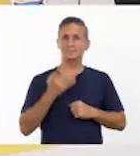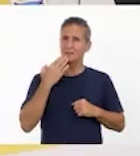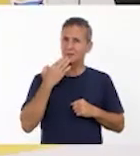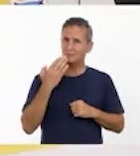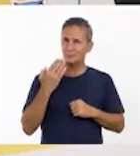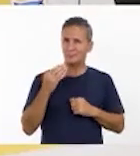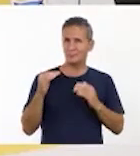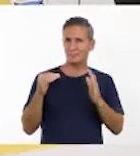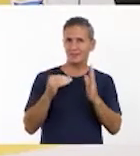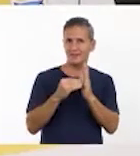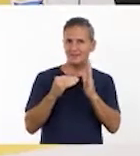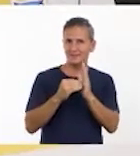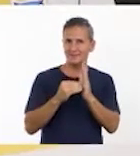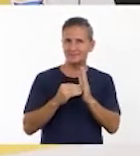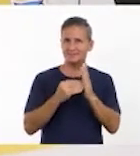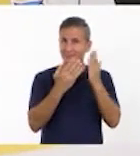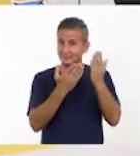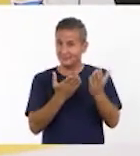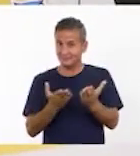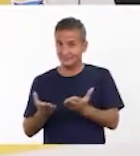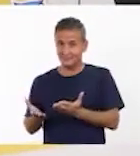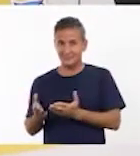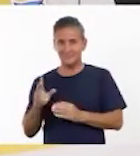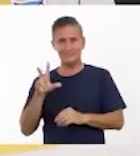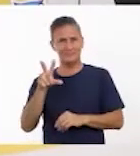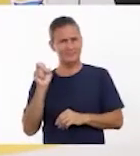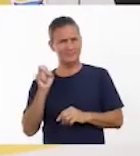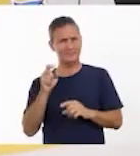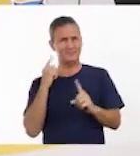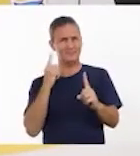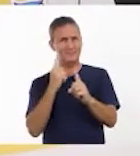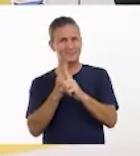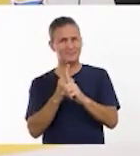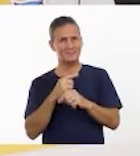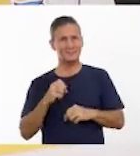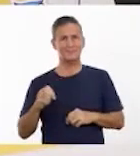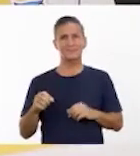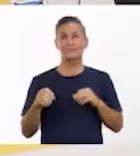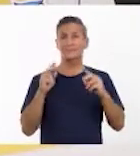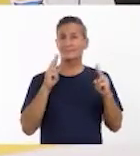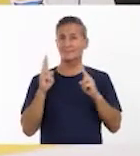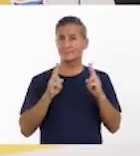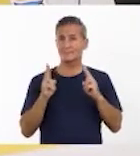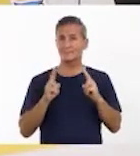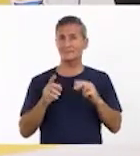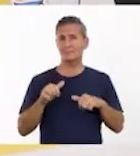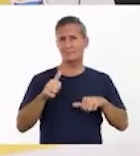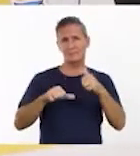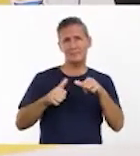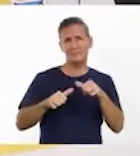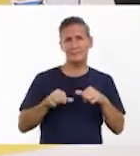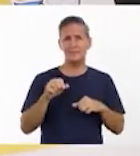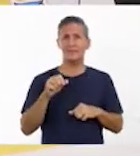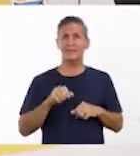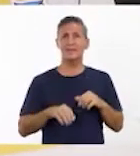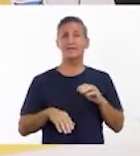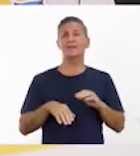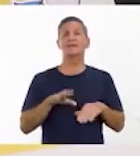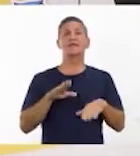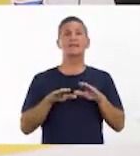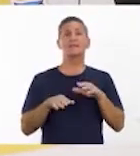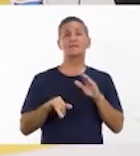Buenas tardes, bienvenidos a un nuevo encuentro para las orientaciones de química según